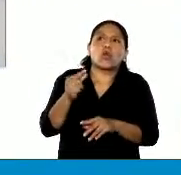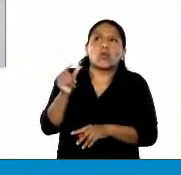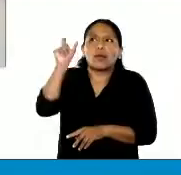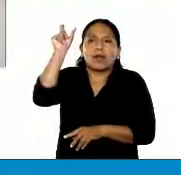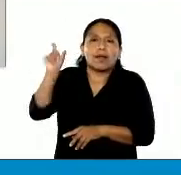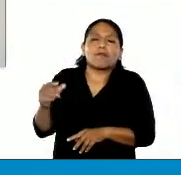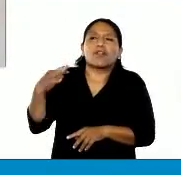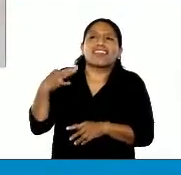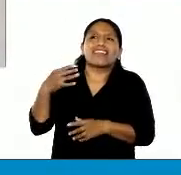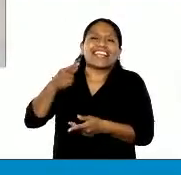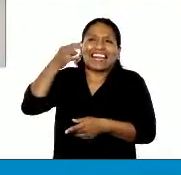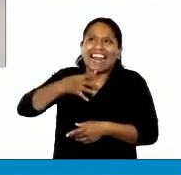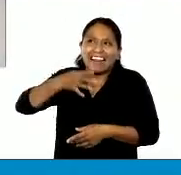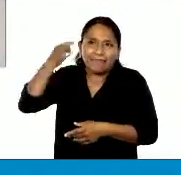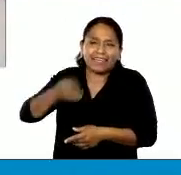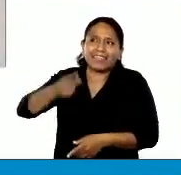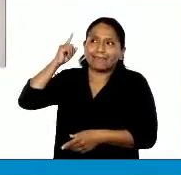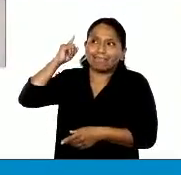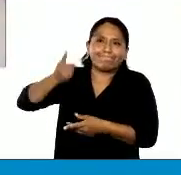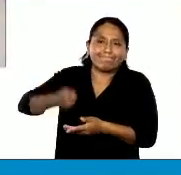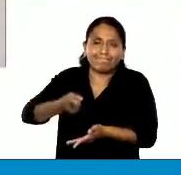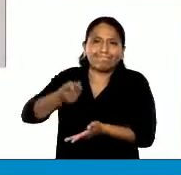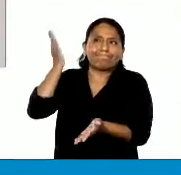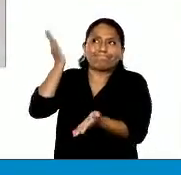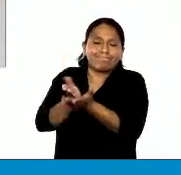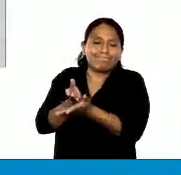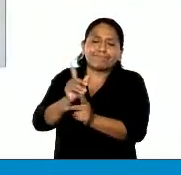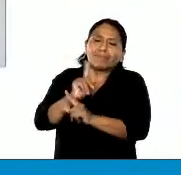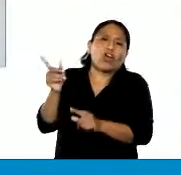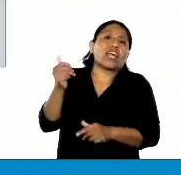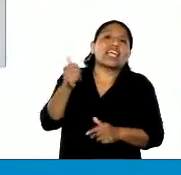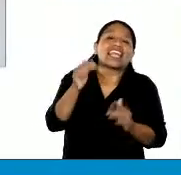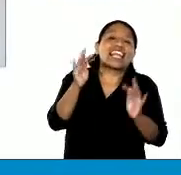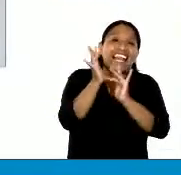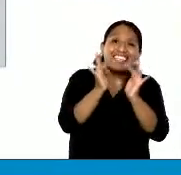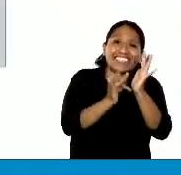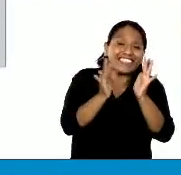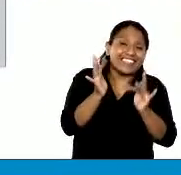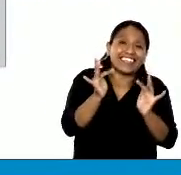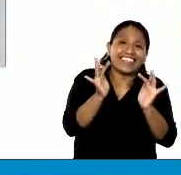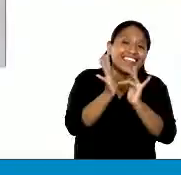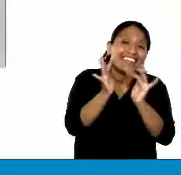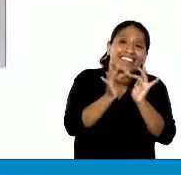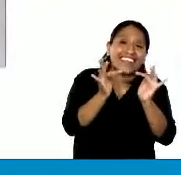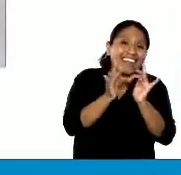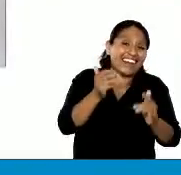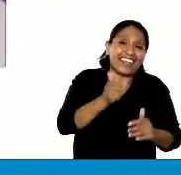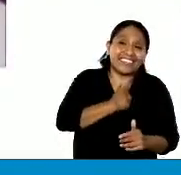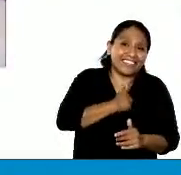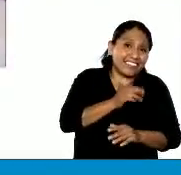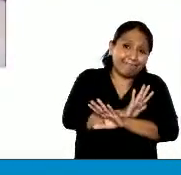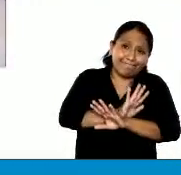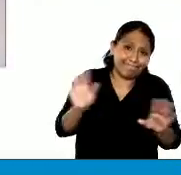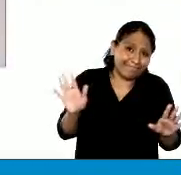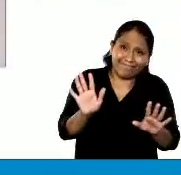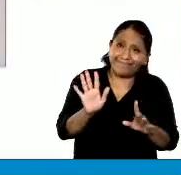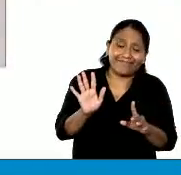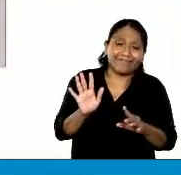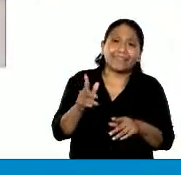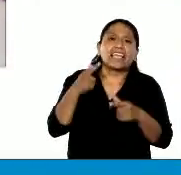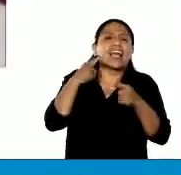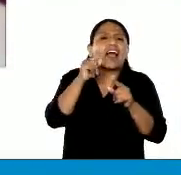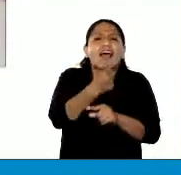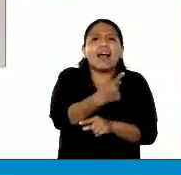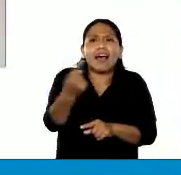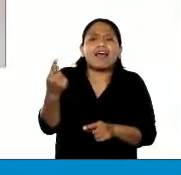sido condenado, ni de la clase empresaria, ni de las iglesias responsables del golpe. Cada condena sigue dependiendo de los testimonios